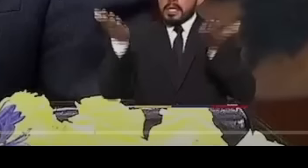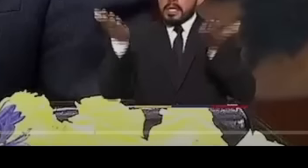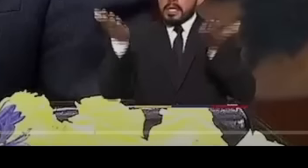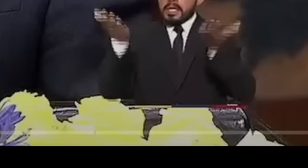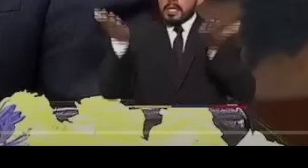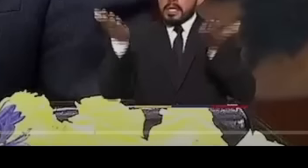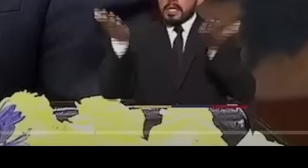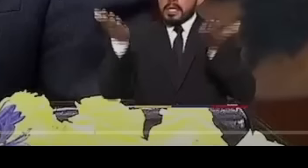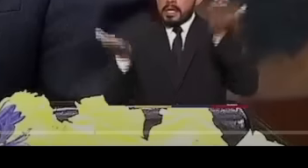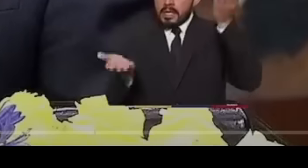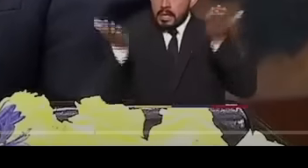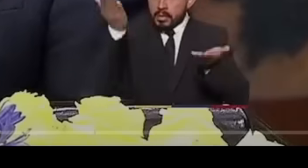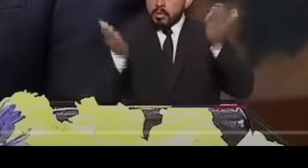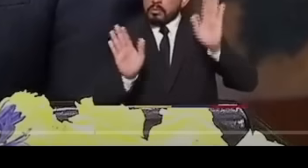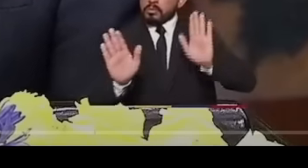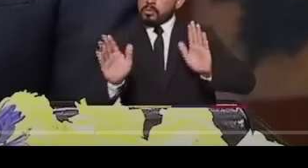saltan.